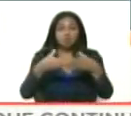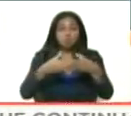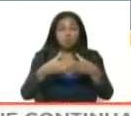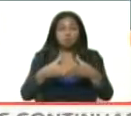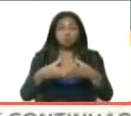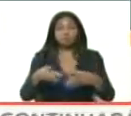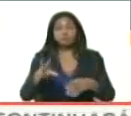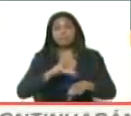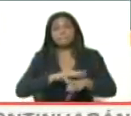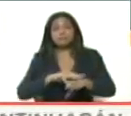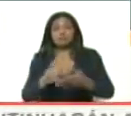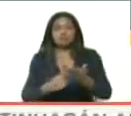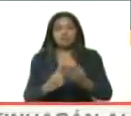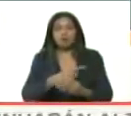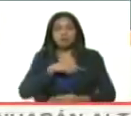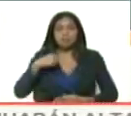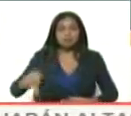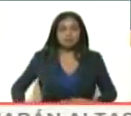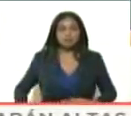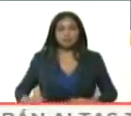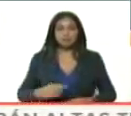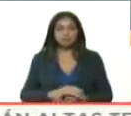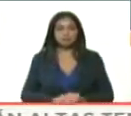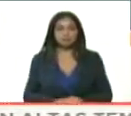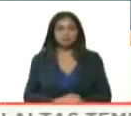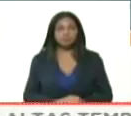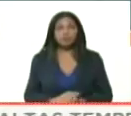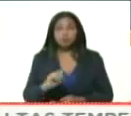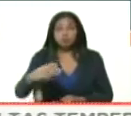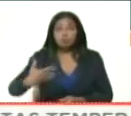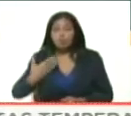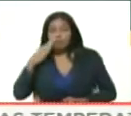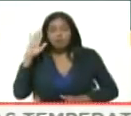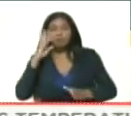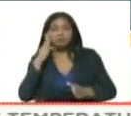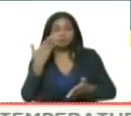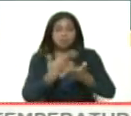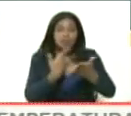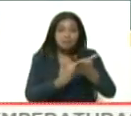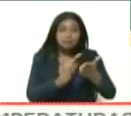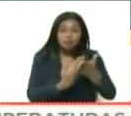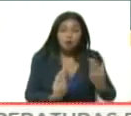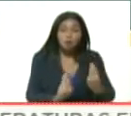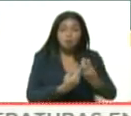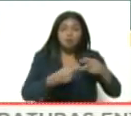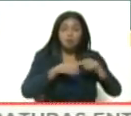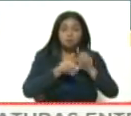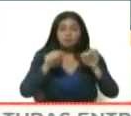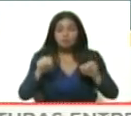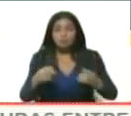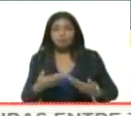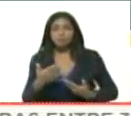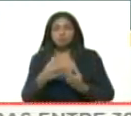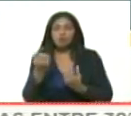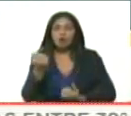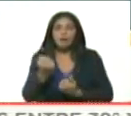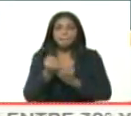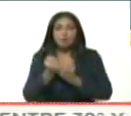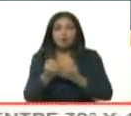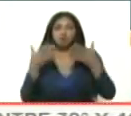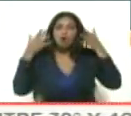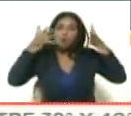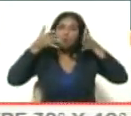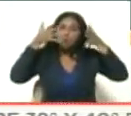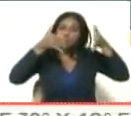de médicos hermanos de la República Popular China han podido atestiguar y acompañarnos y brindarnos todo su